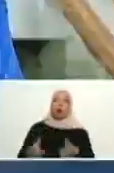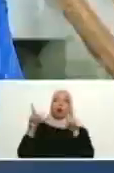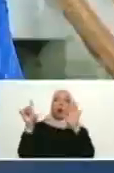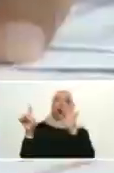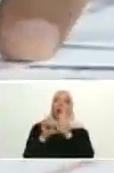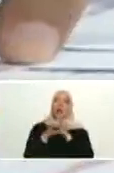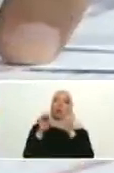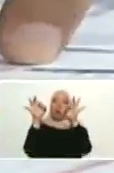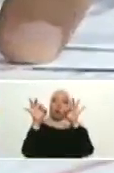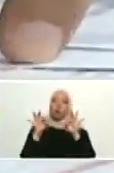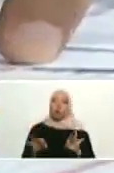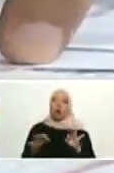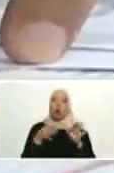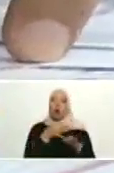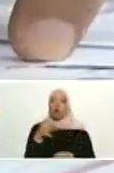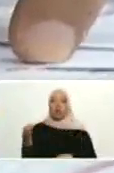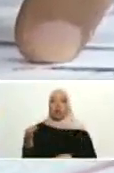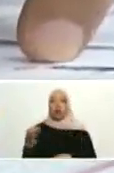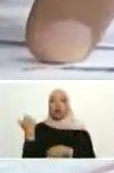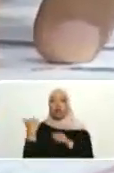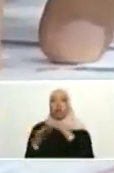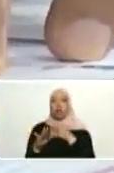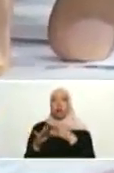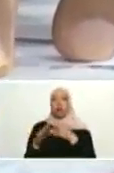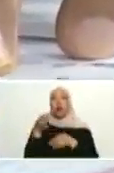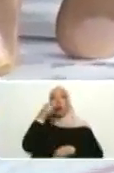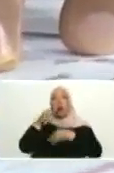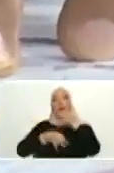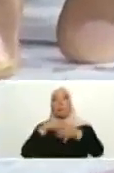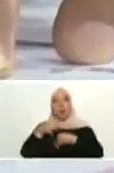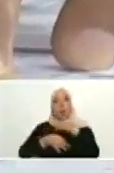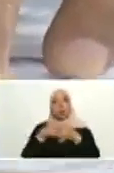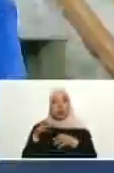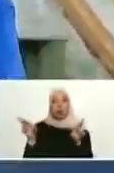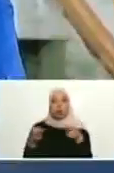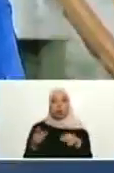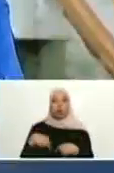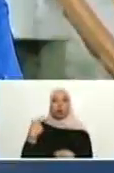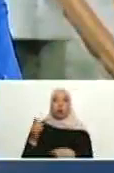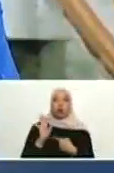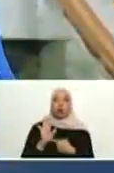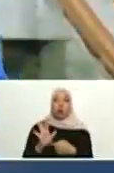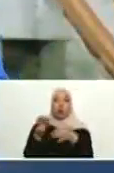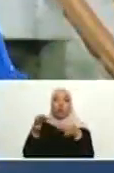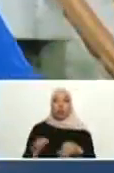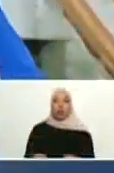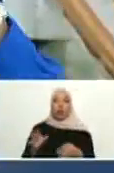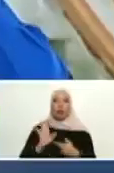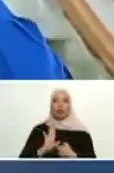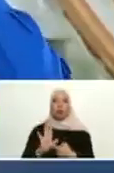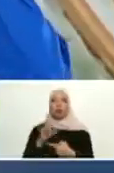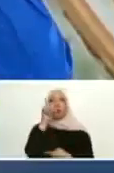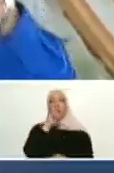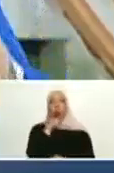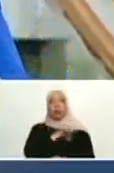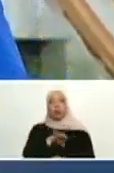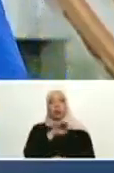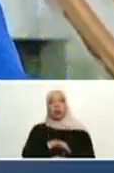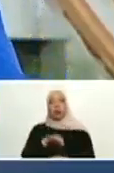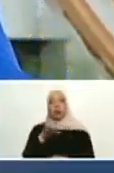decreto. Publíquese y explíquese. En Gaceta Oficial, señora